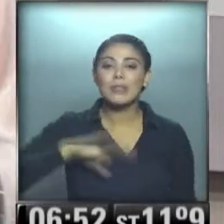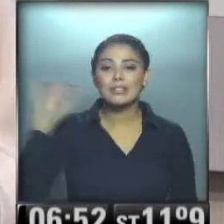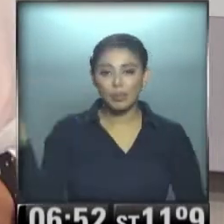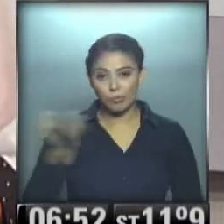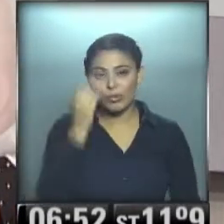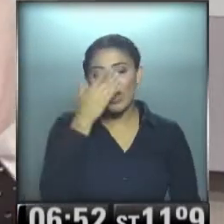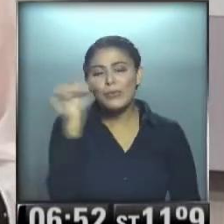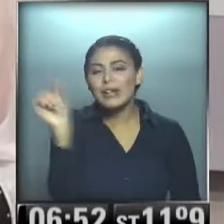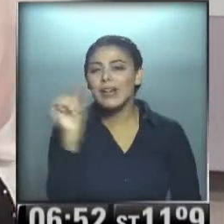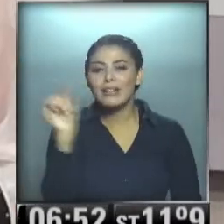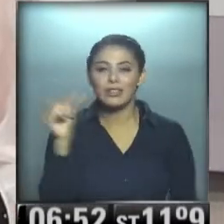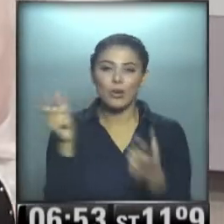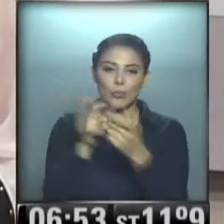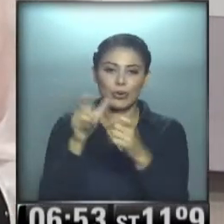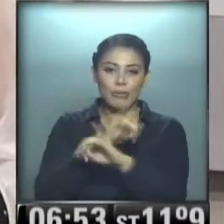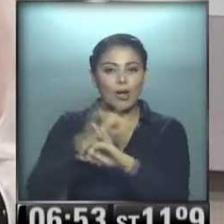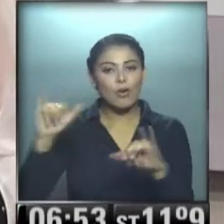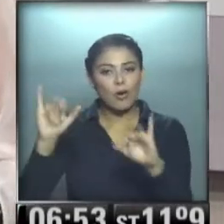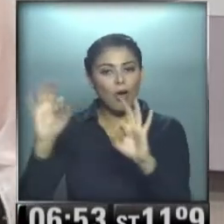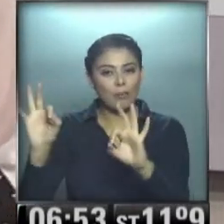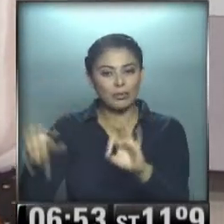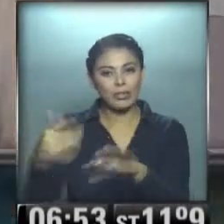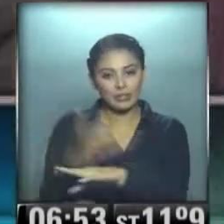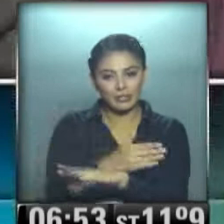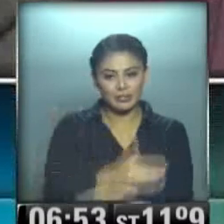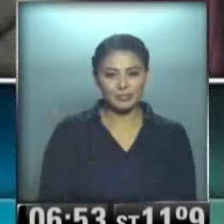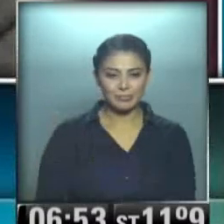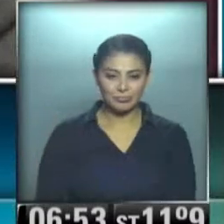que en un minutito nada más vamos a estar desarrollando en Visión 7. Hasta mañana.